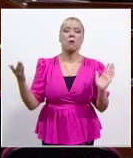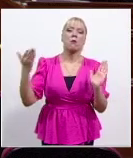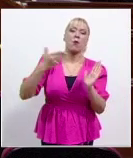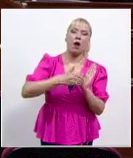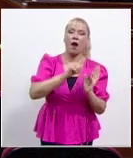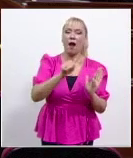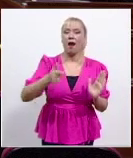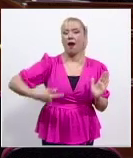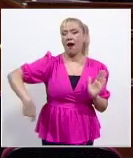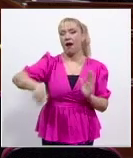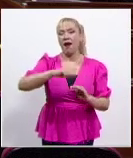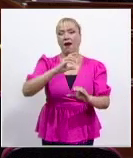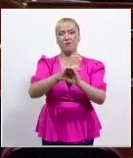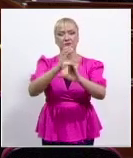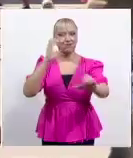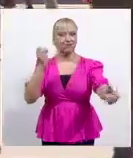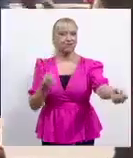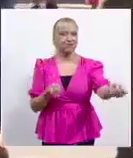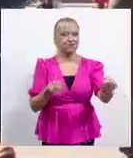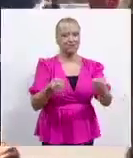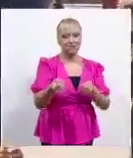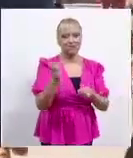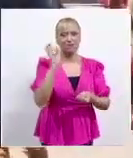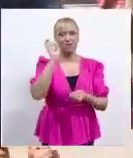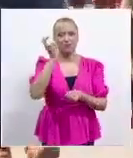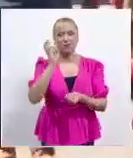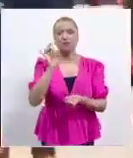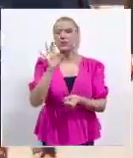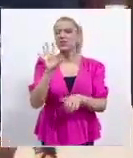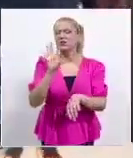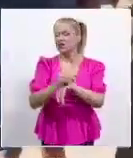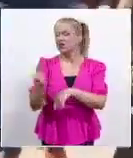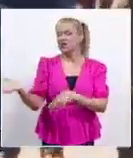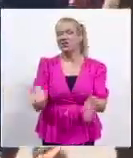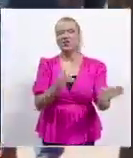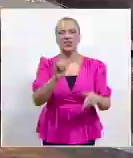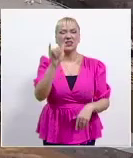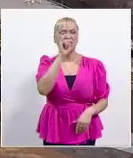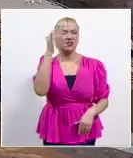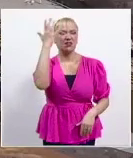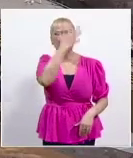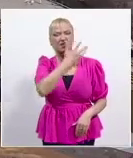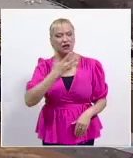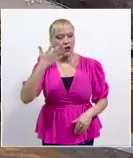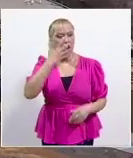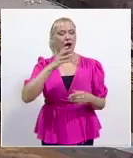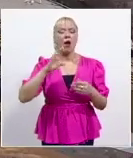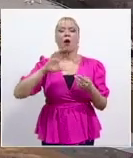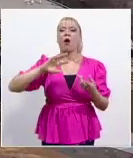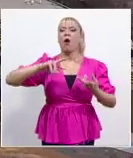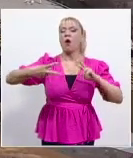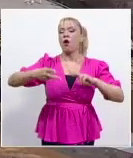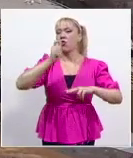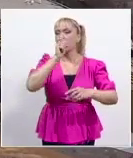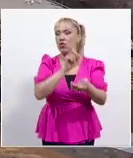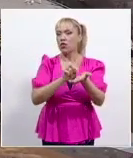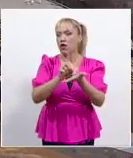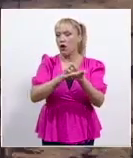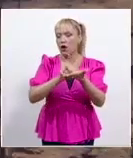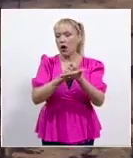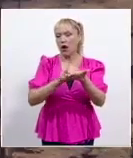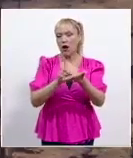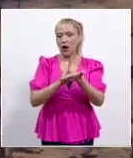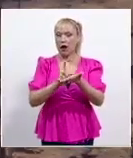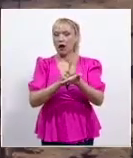operadores de servicio de transporte público que permitieran el acceso a personas en estado de embriaguez o bajo los efectos de alguna droga, así como que